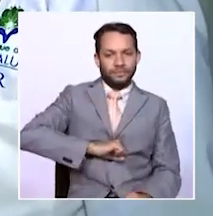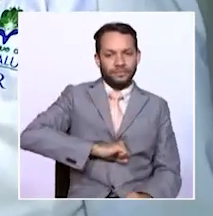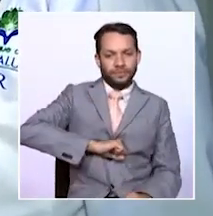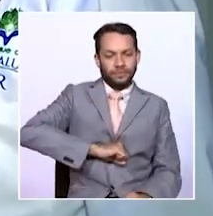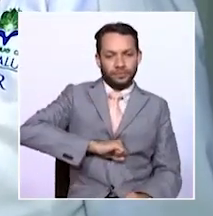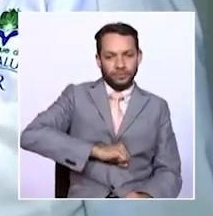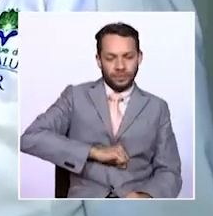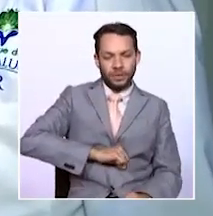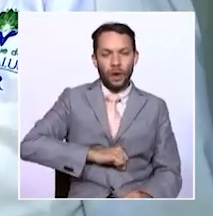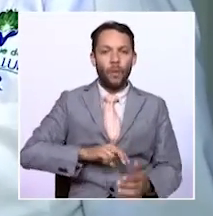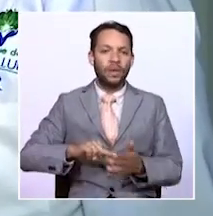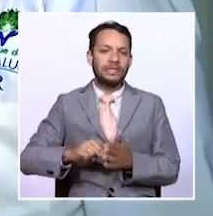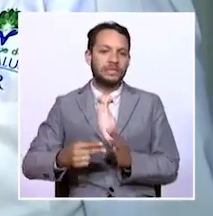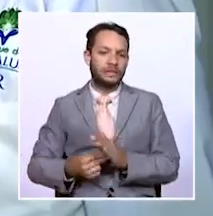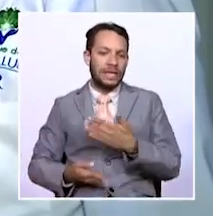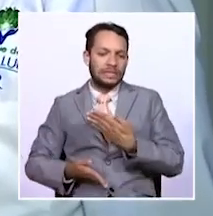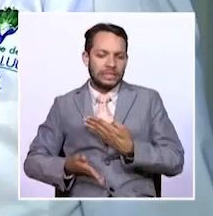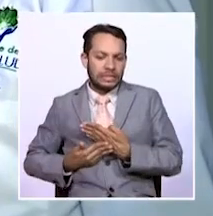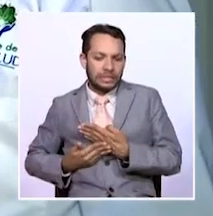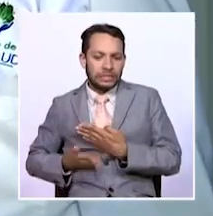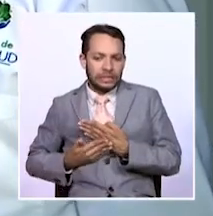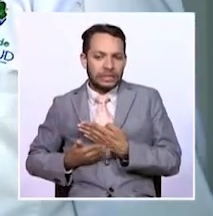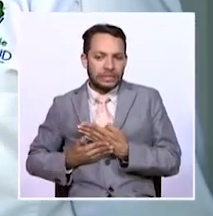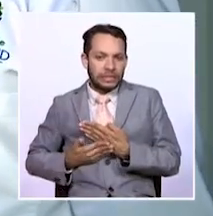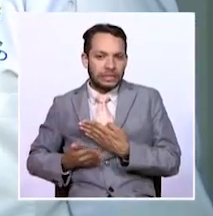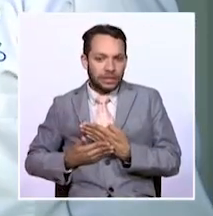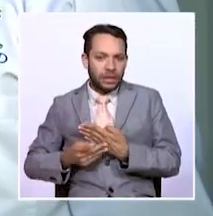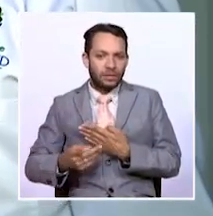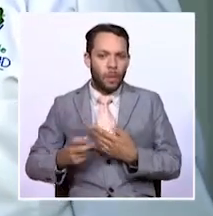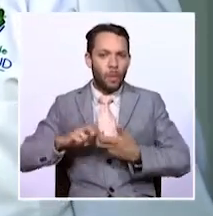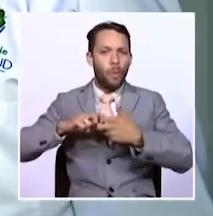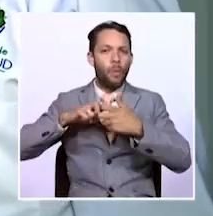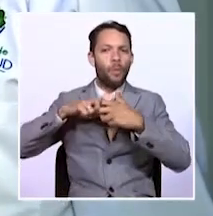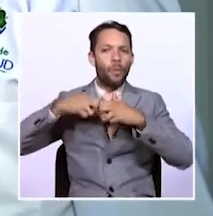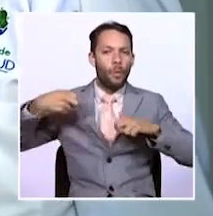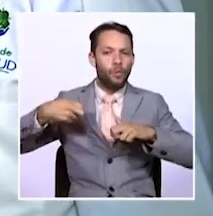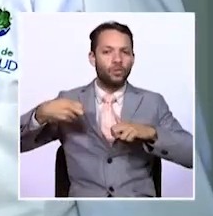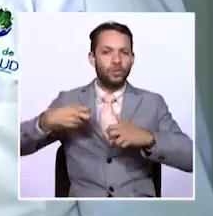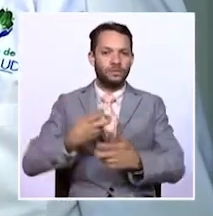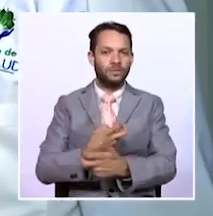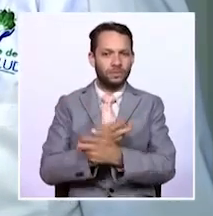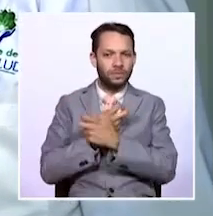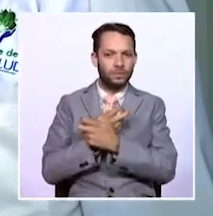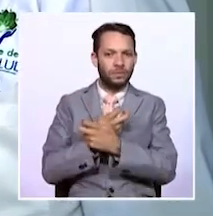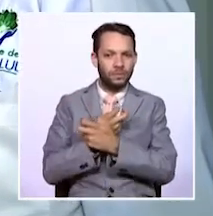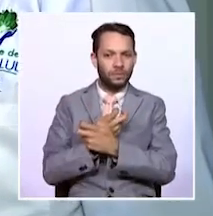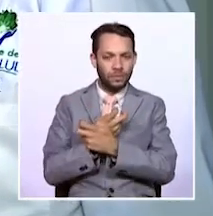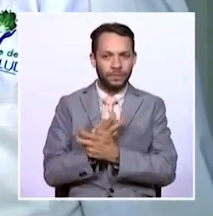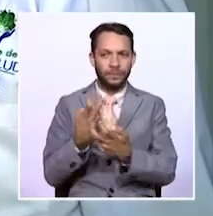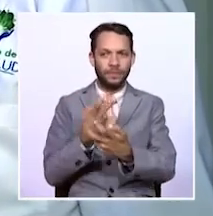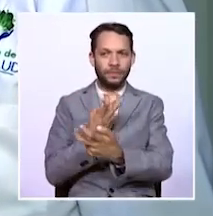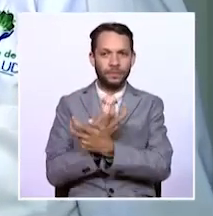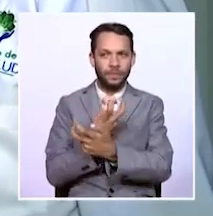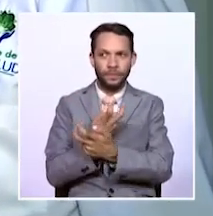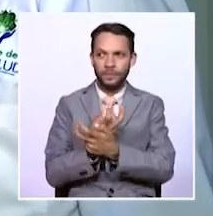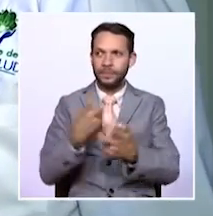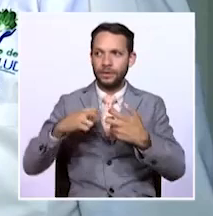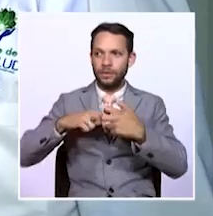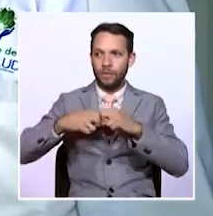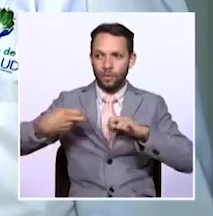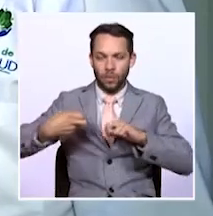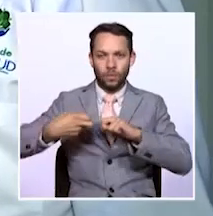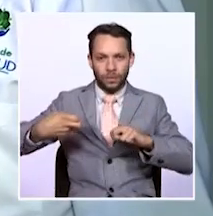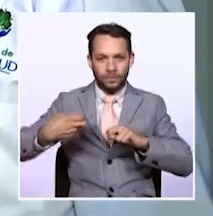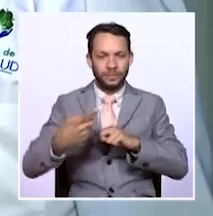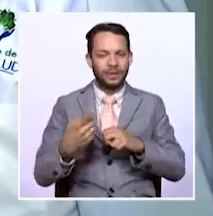síntoma. ¿Cuál es el síntoma? Una lumbalgia crónica, ¿sí? Pero cuando entramos a tratar de encontrar la causa de